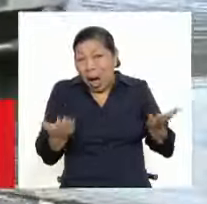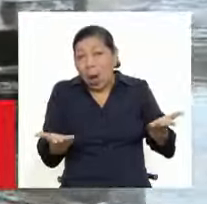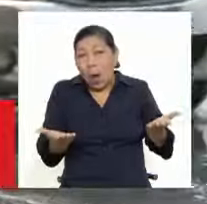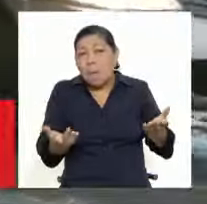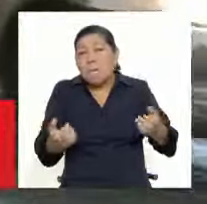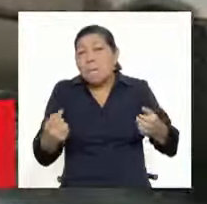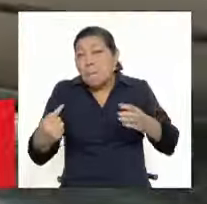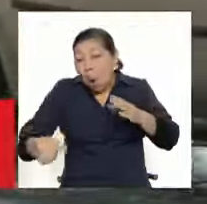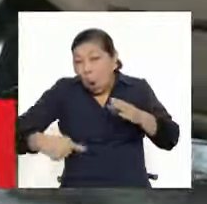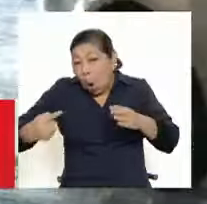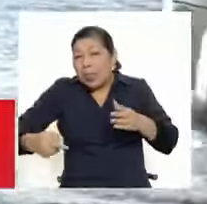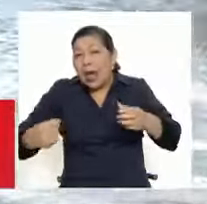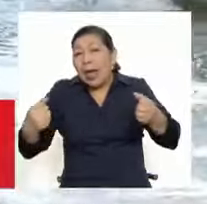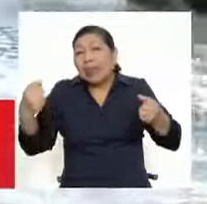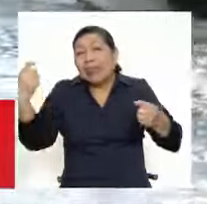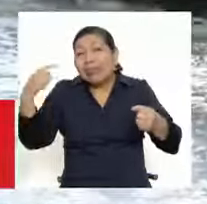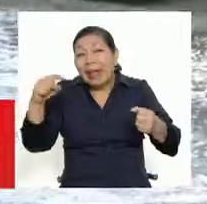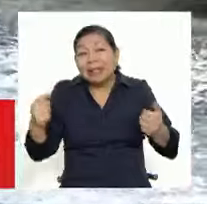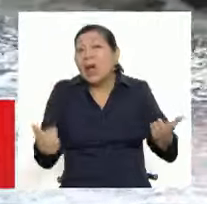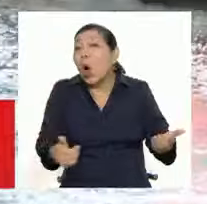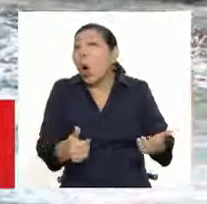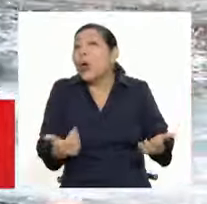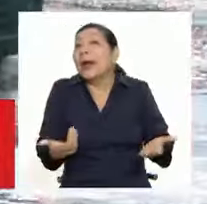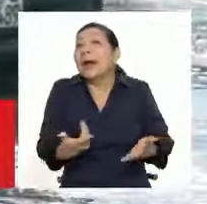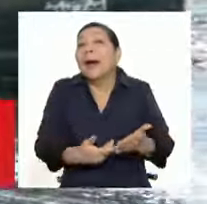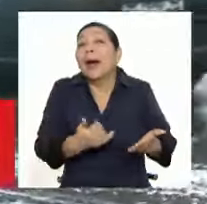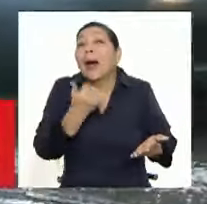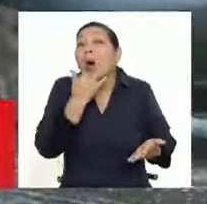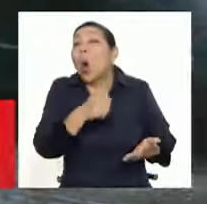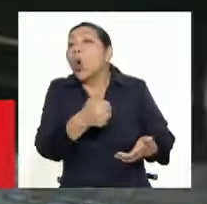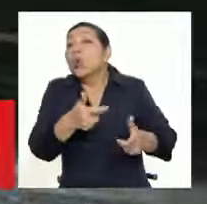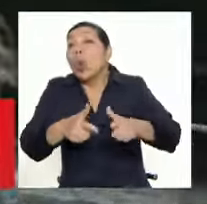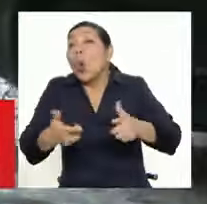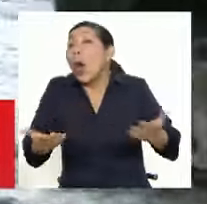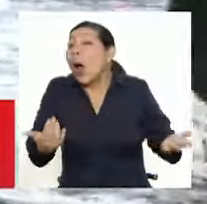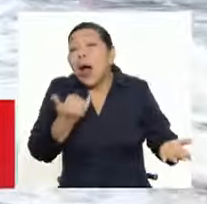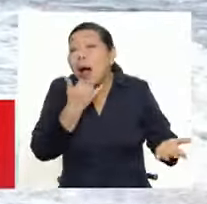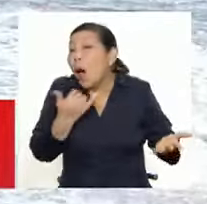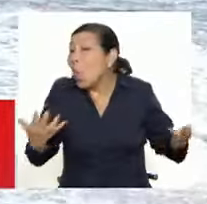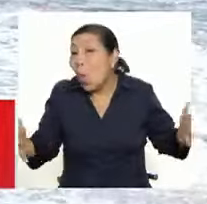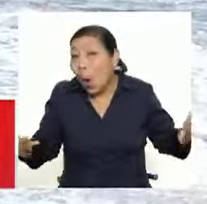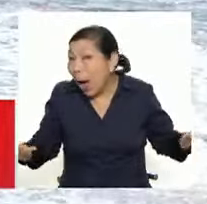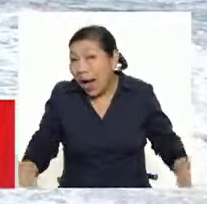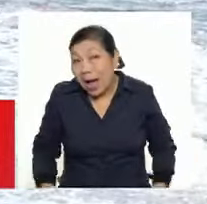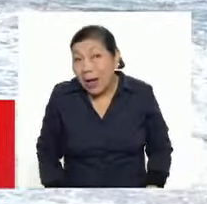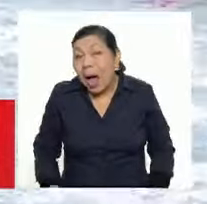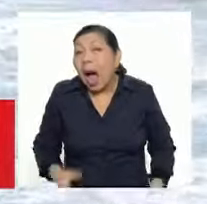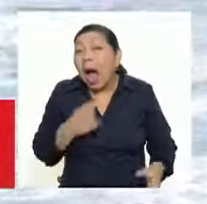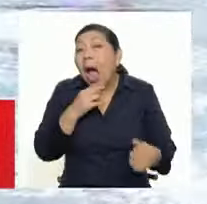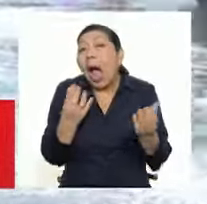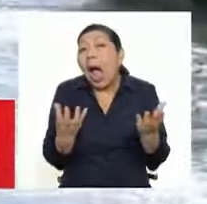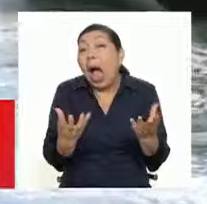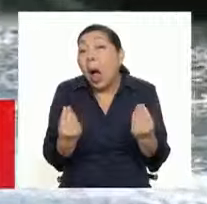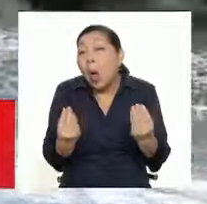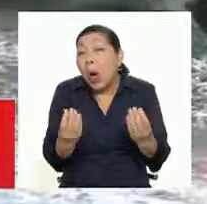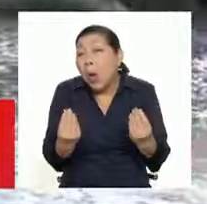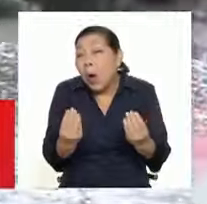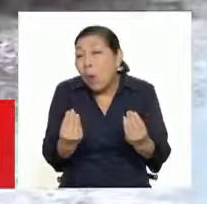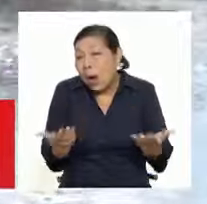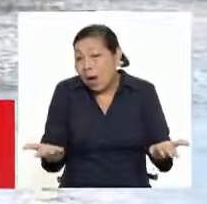a los motores, a los taxistas, porque no hay otro pase, no hay otro lugar, y esto se debe pues a la humedad que se